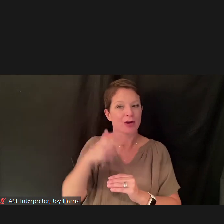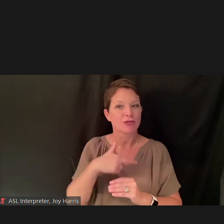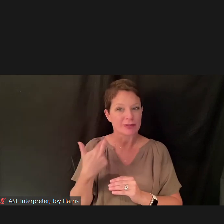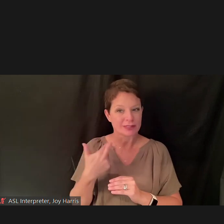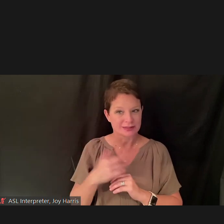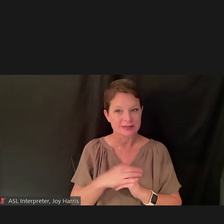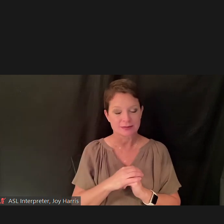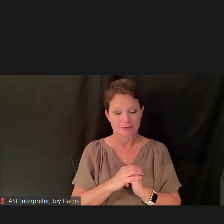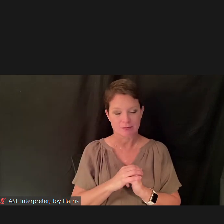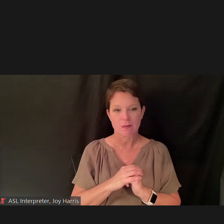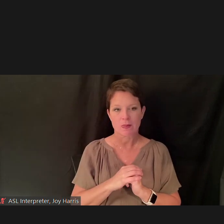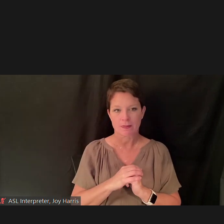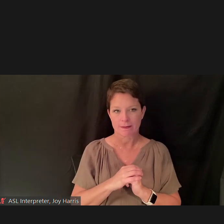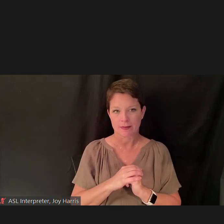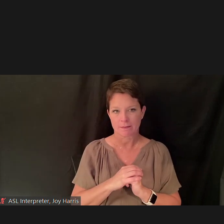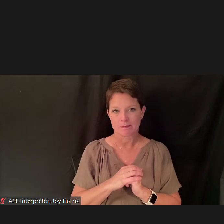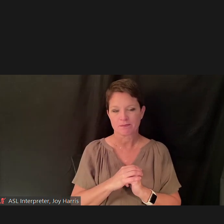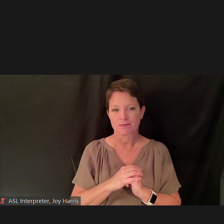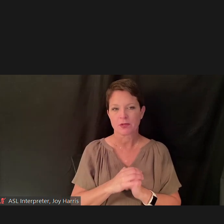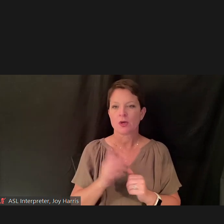deshidratación.